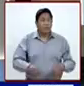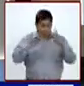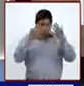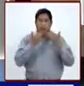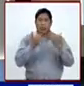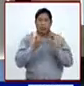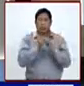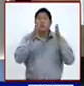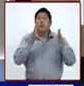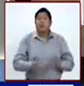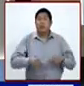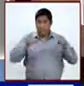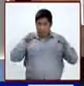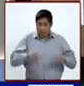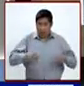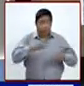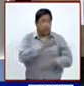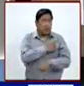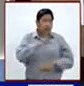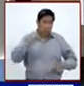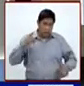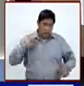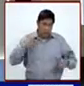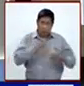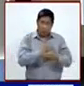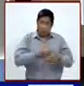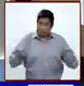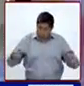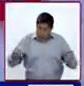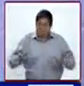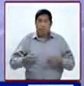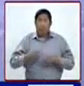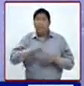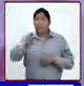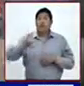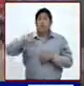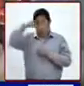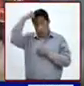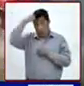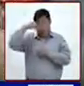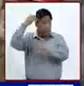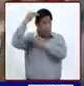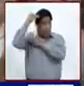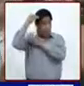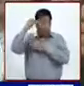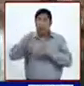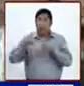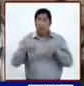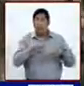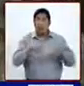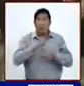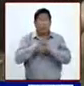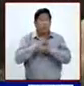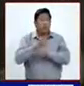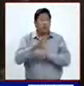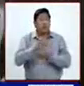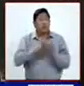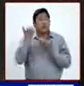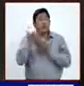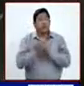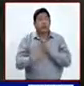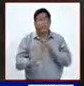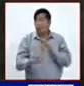Muchas gracias, compañeros. Estamos acá en la Cámara de Diputados, diputados de la bancada del MAS de Santa Cruz. Van a hacer el anuncio del proyecto de